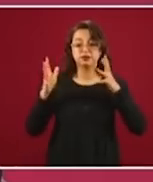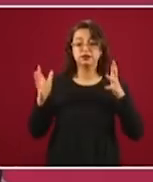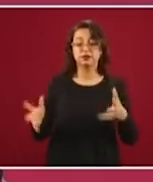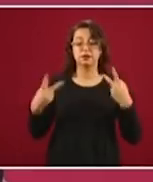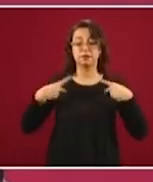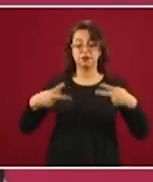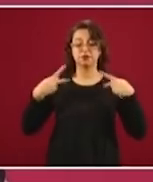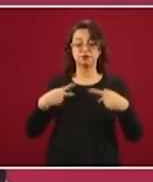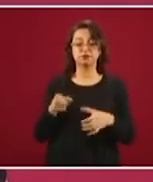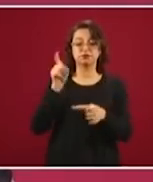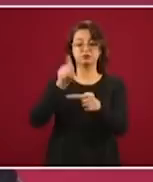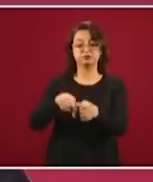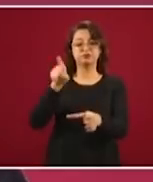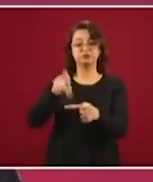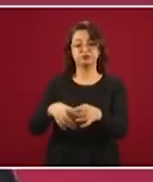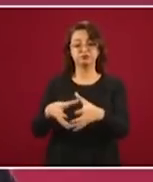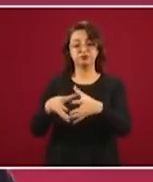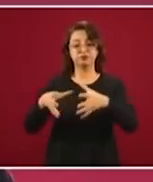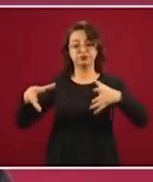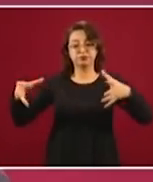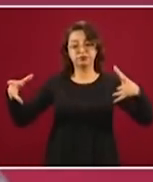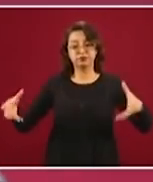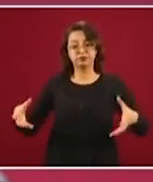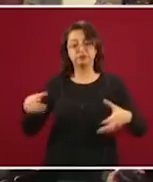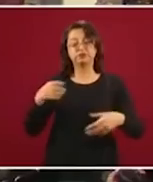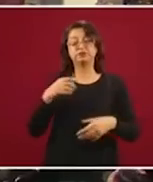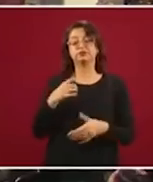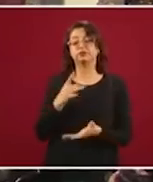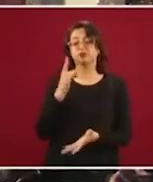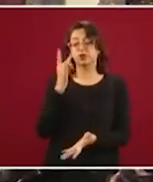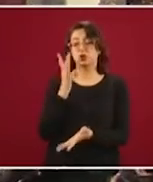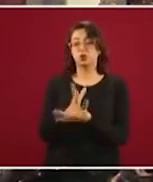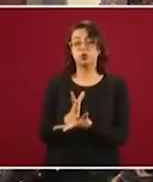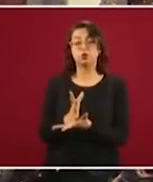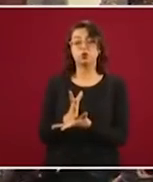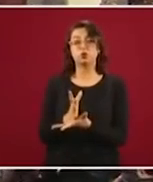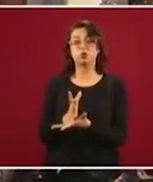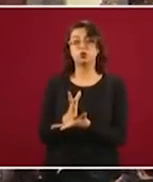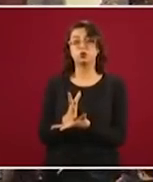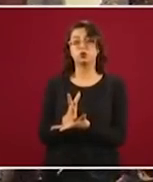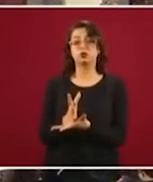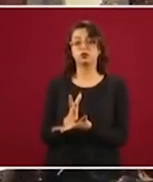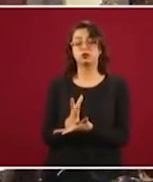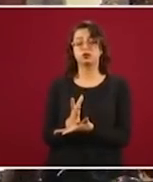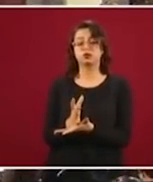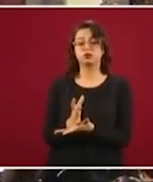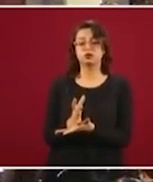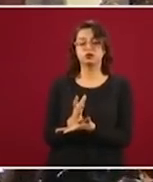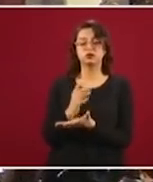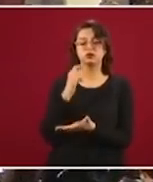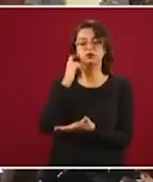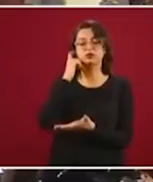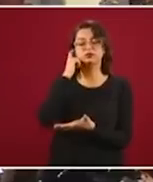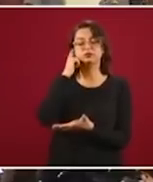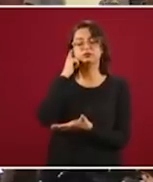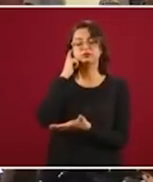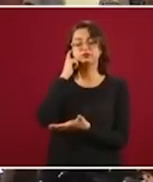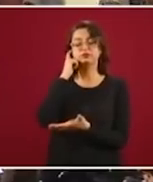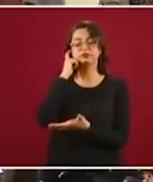IMSS-Bienestar. Es decir, no solo se está contemplando el